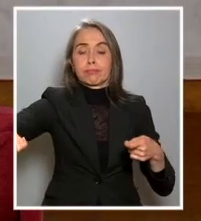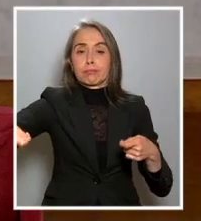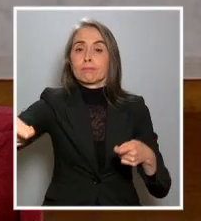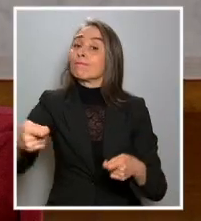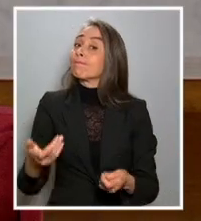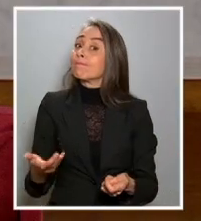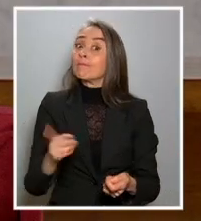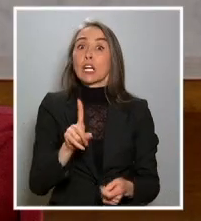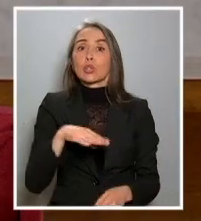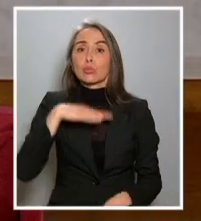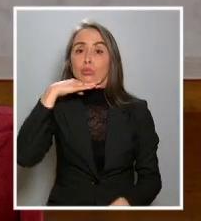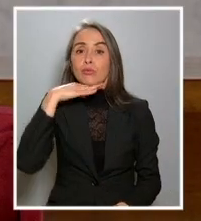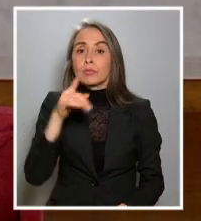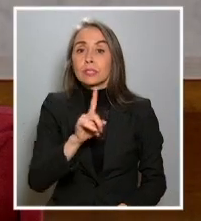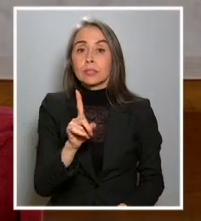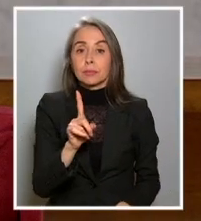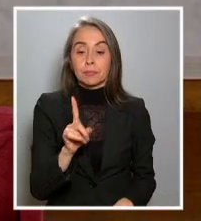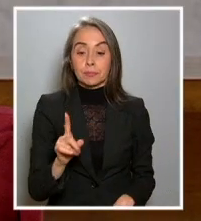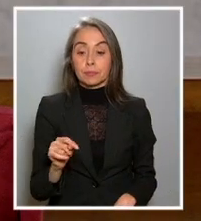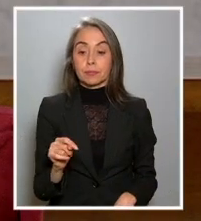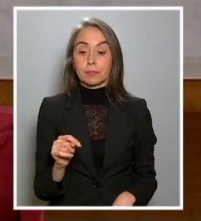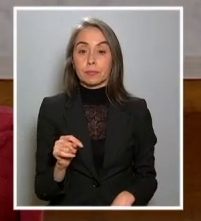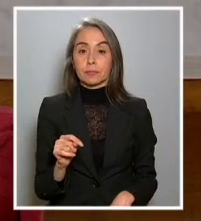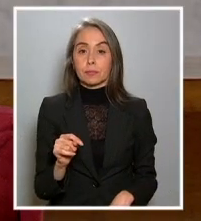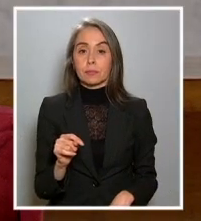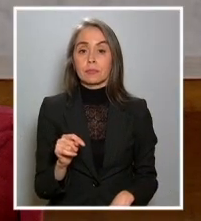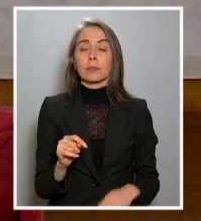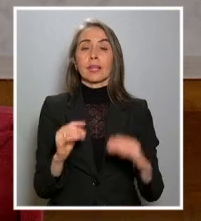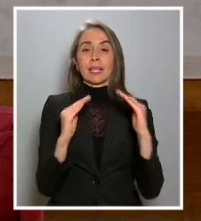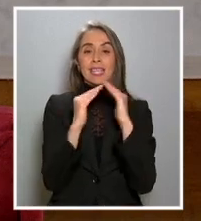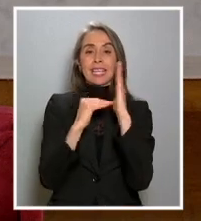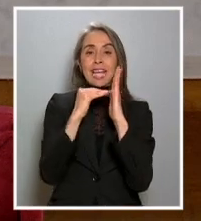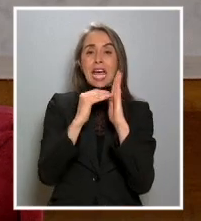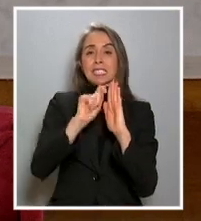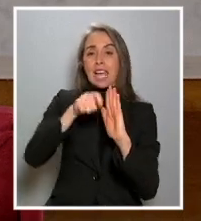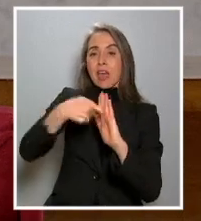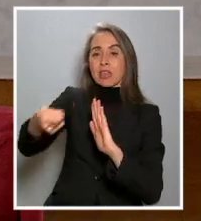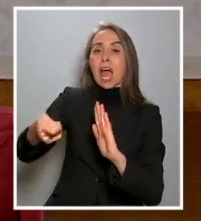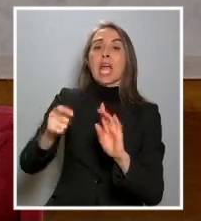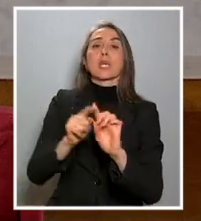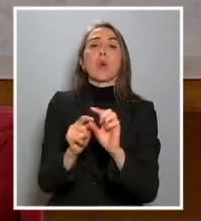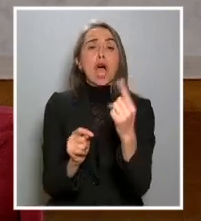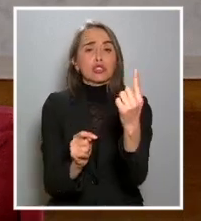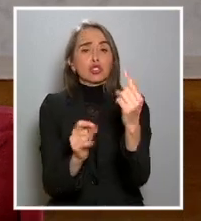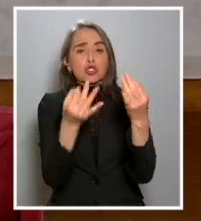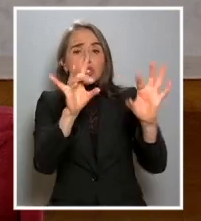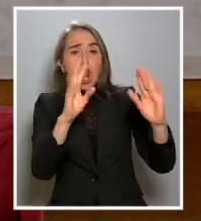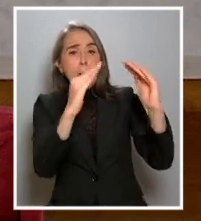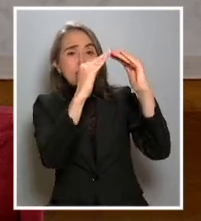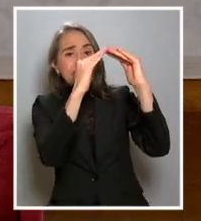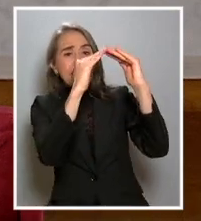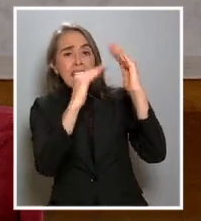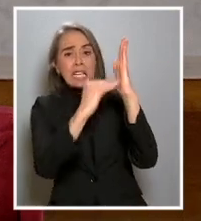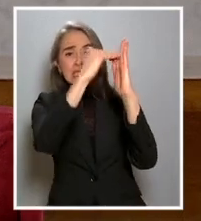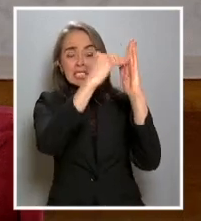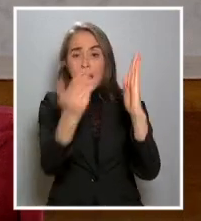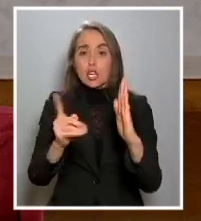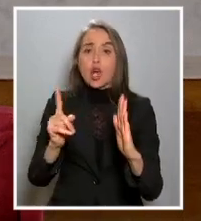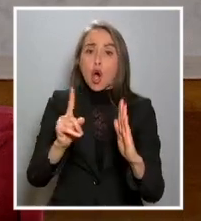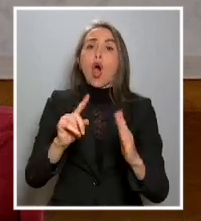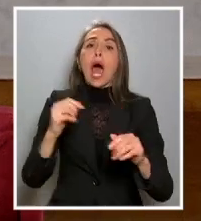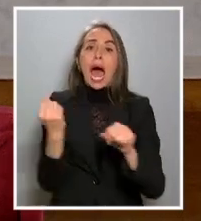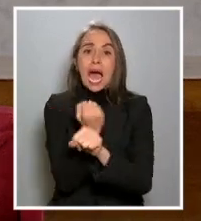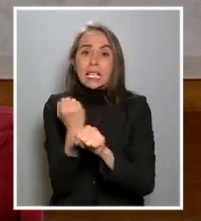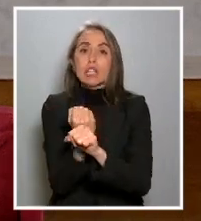no basta con entregar las viviendas como si fueran un objeto aislado. Tenemos que construir